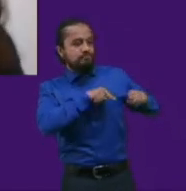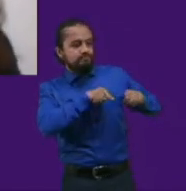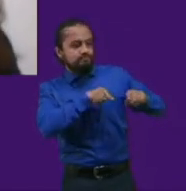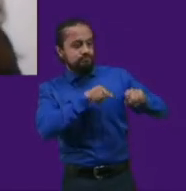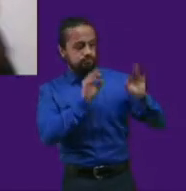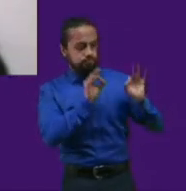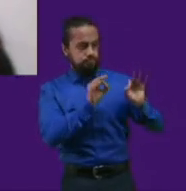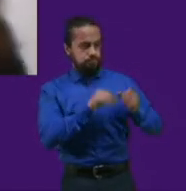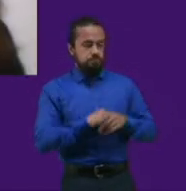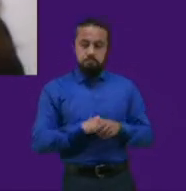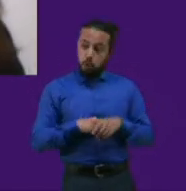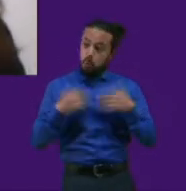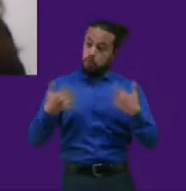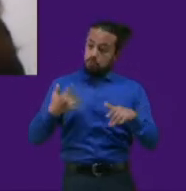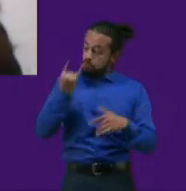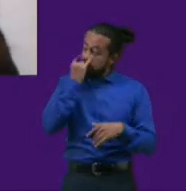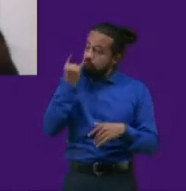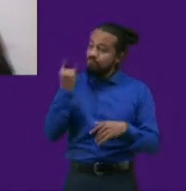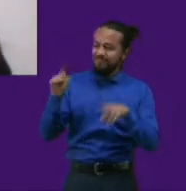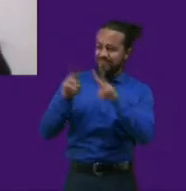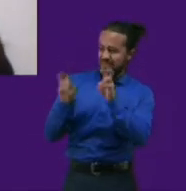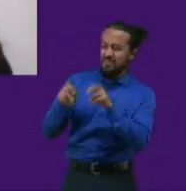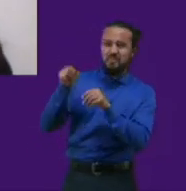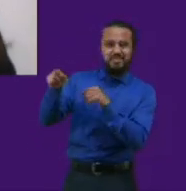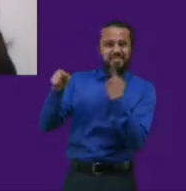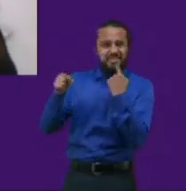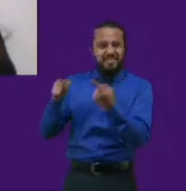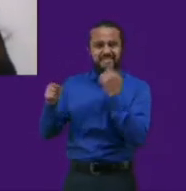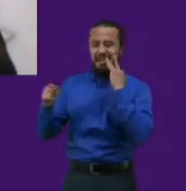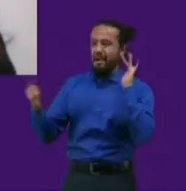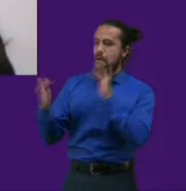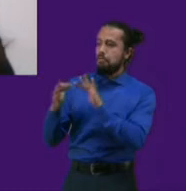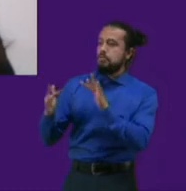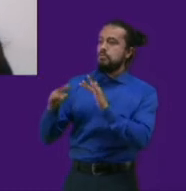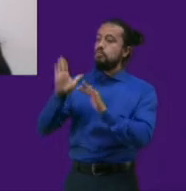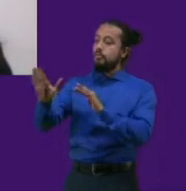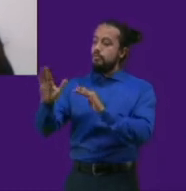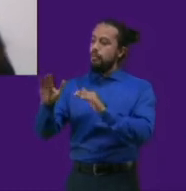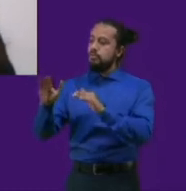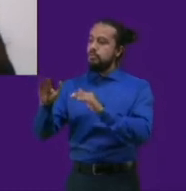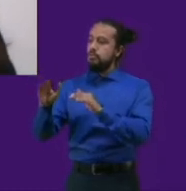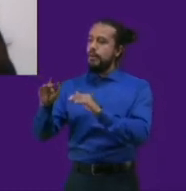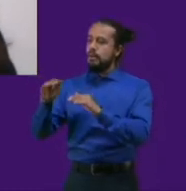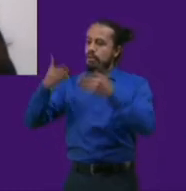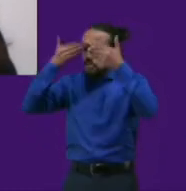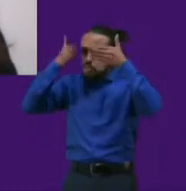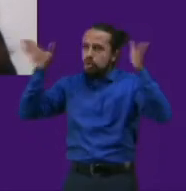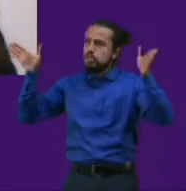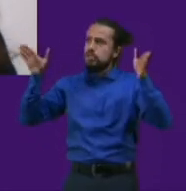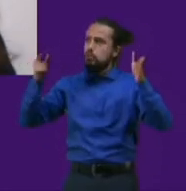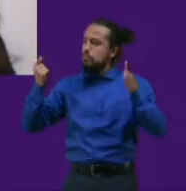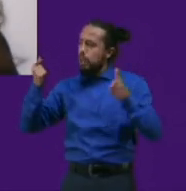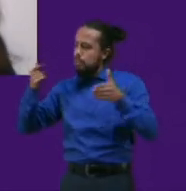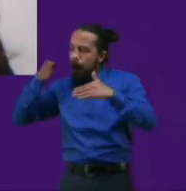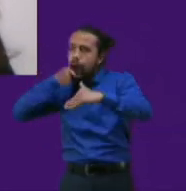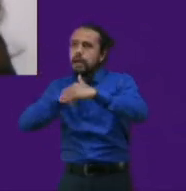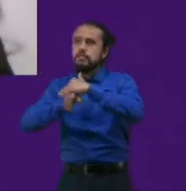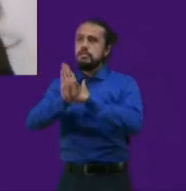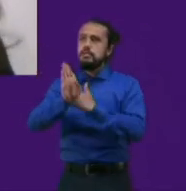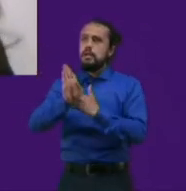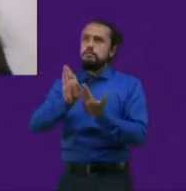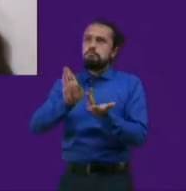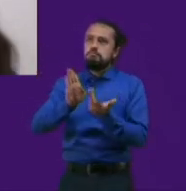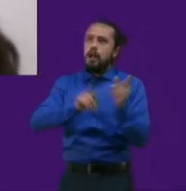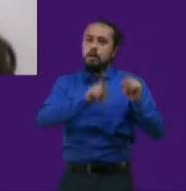súper interesante. Me gusta ese tema de democratizar el acceso al capital porque es realmente algo que particularmente